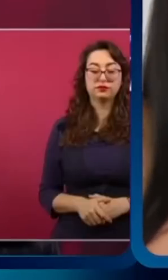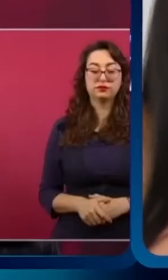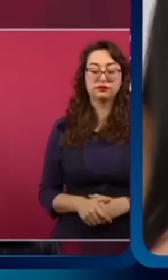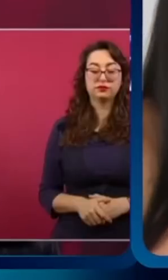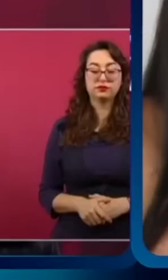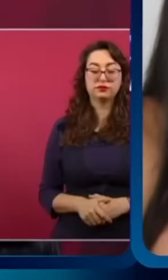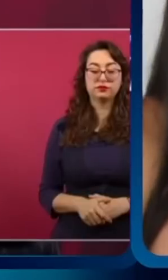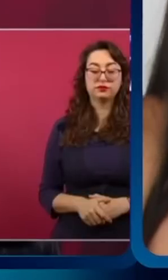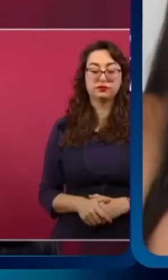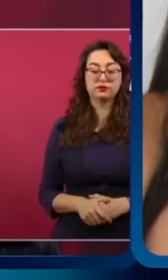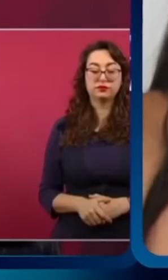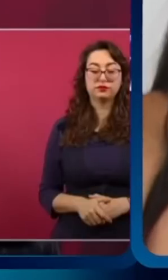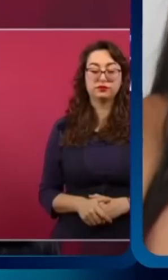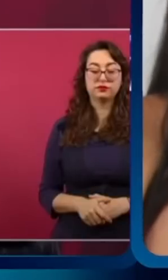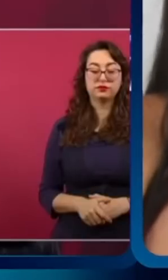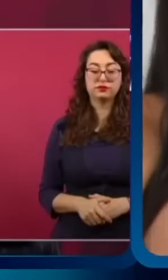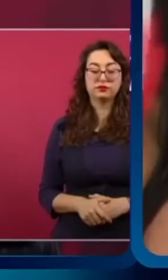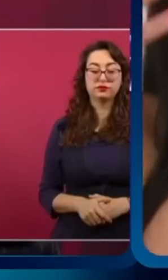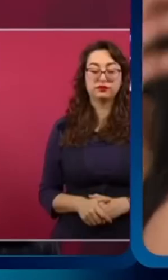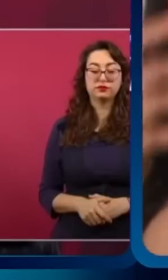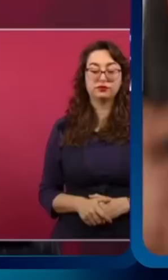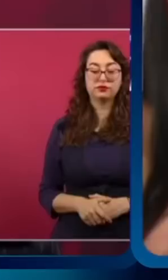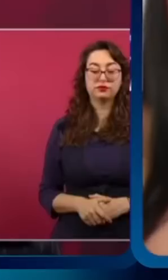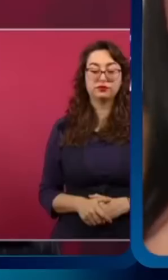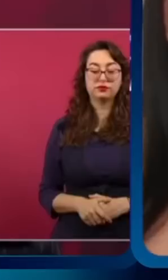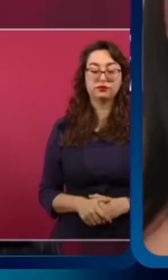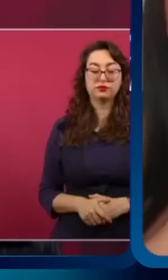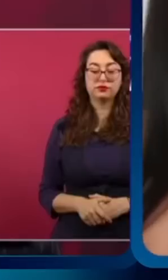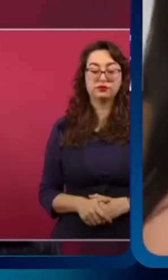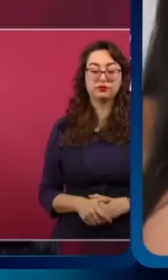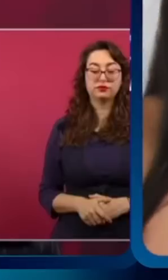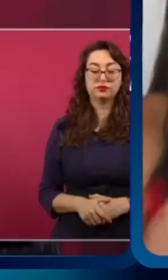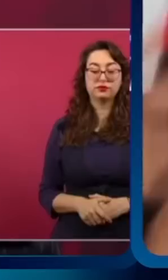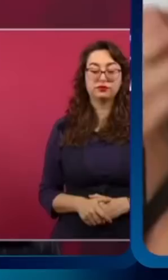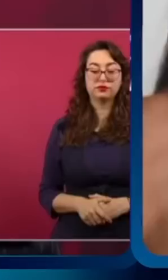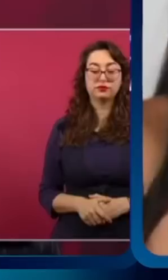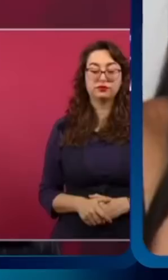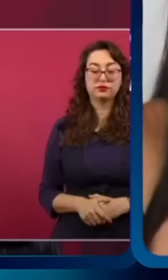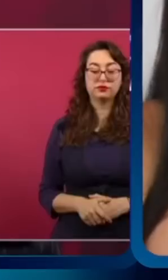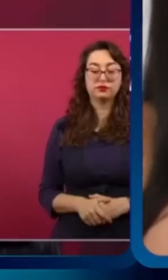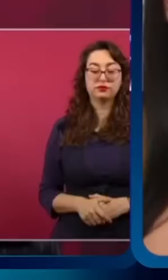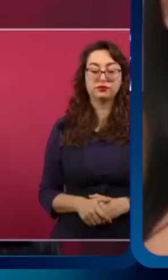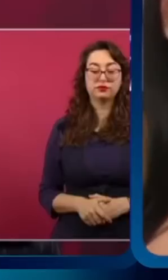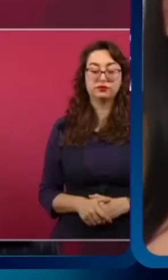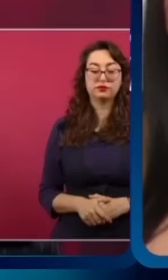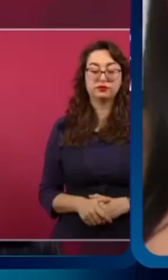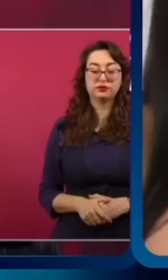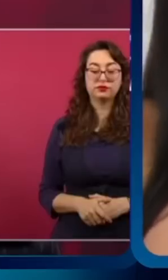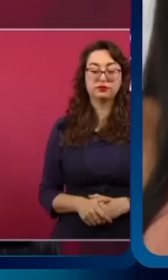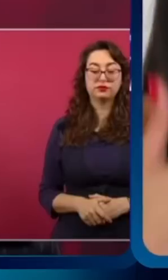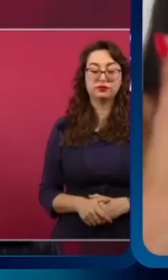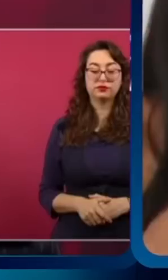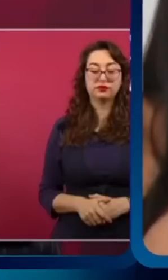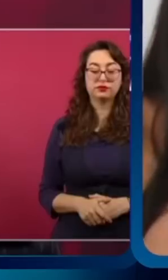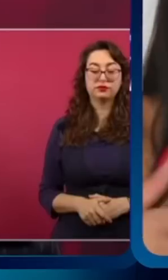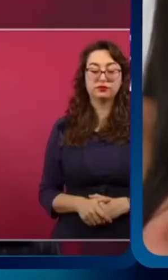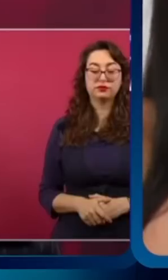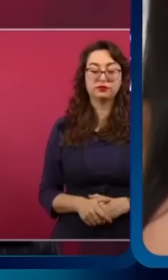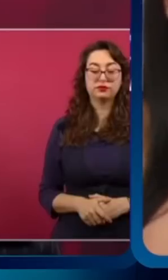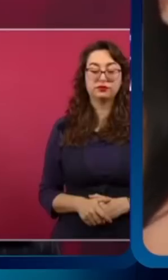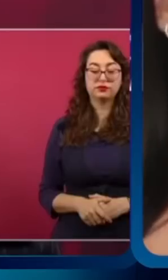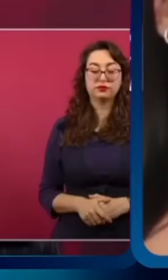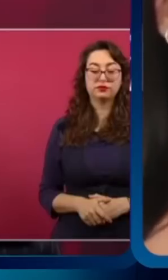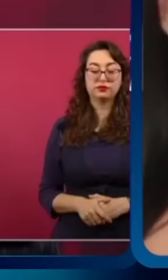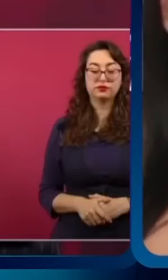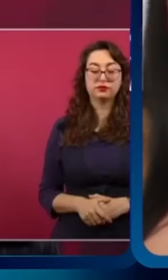México gana un proceso contra Estados Unidos, se le regresará dinero que robaron personas en los